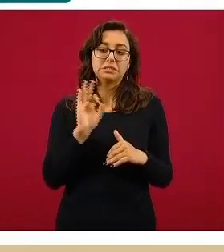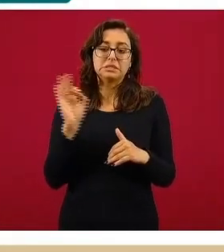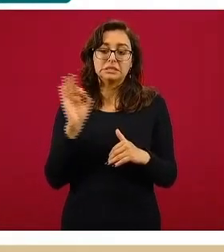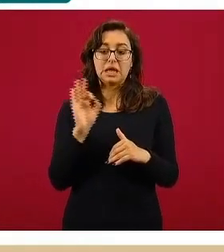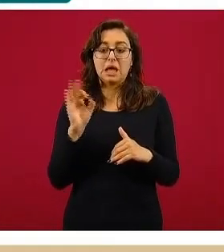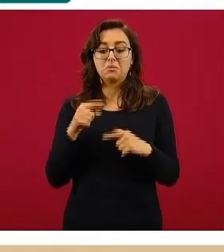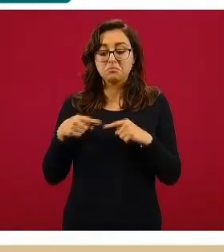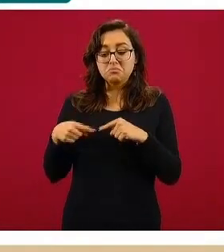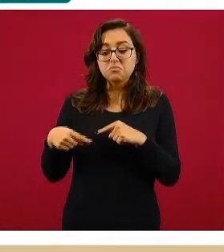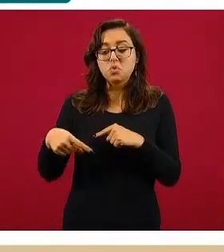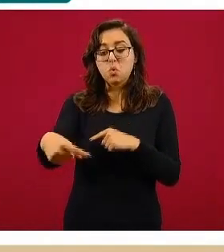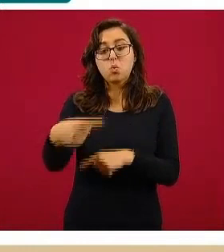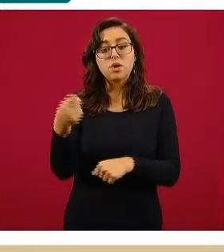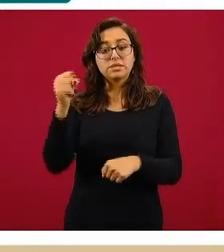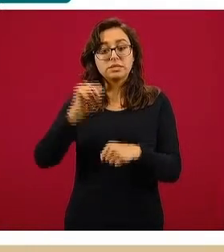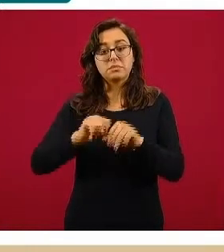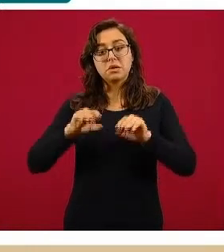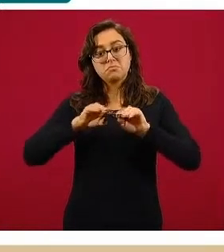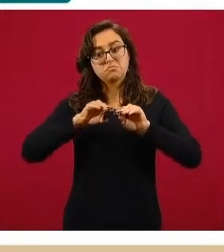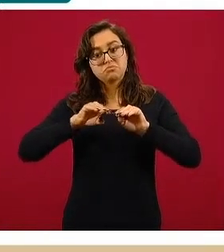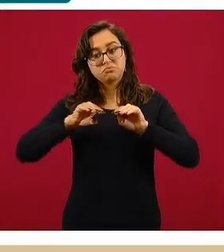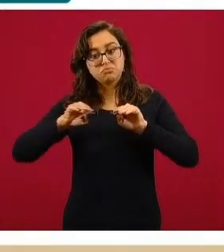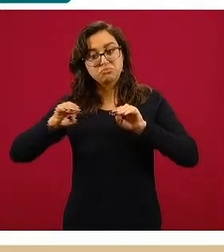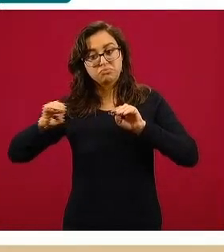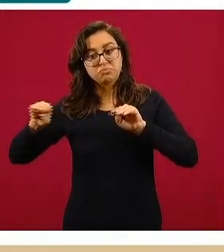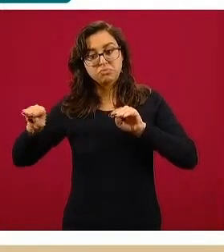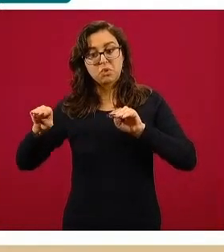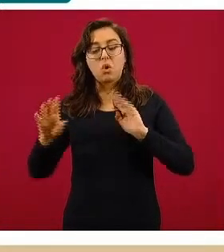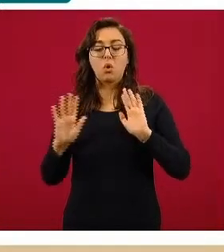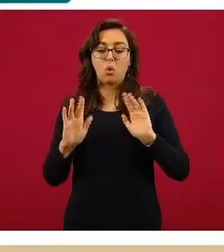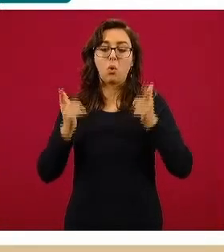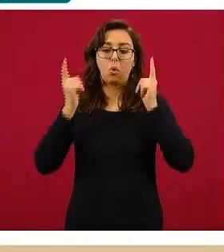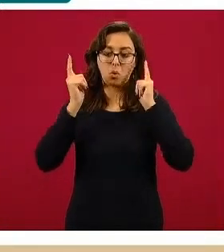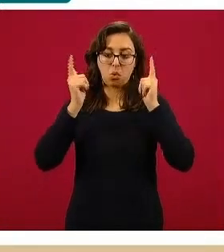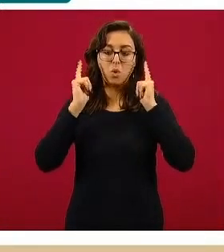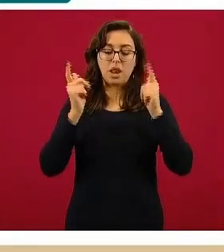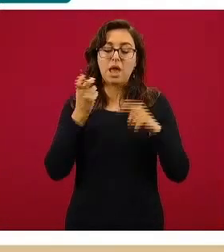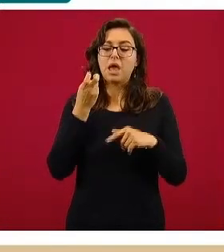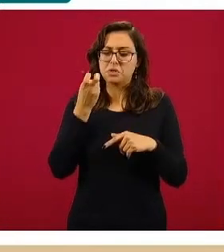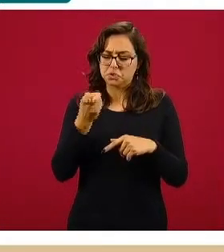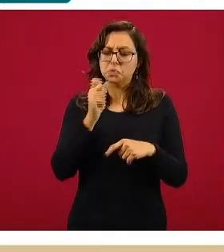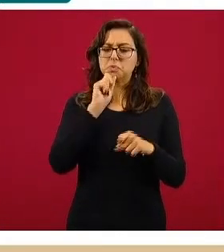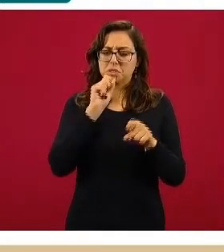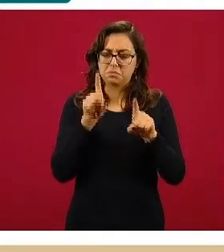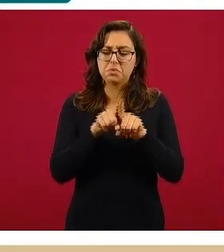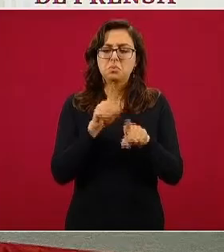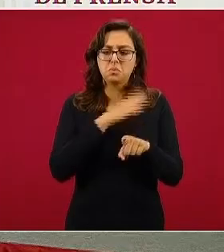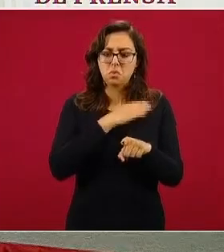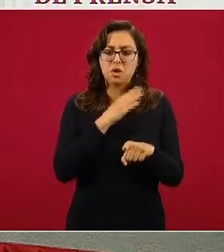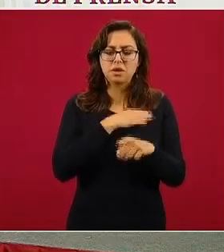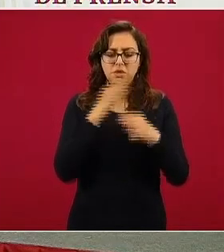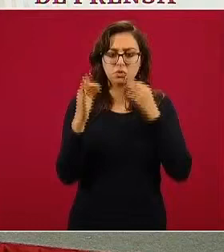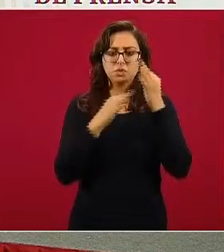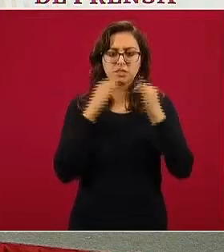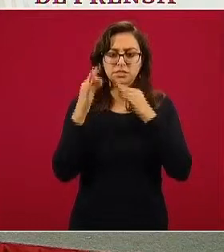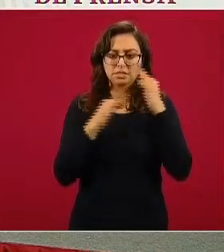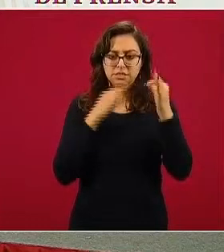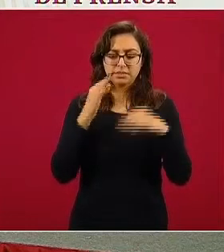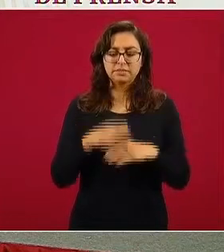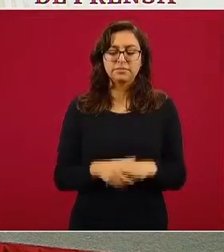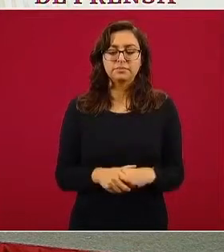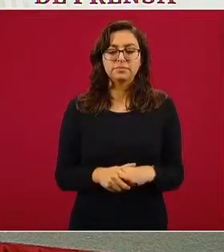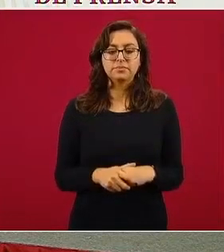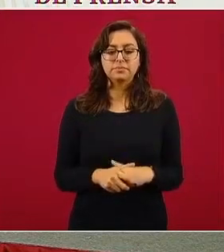al final de la semana estabilizarse en una meseta, lo cual también es una buena noticia. Lógicamente todavía